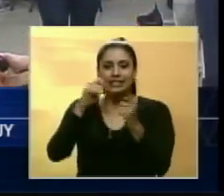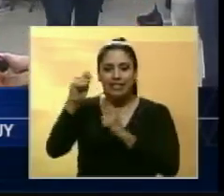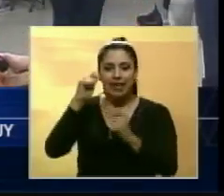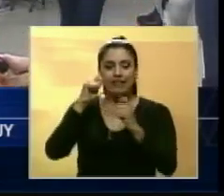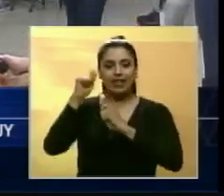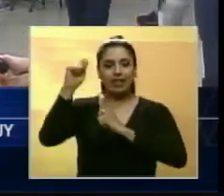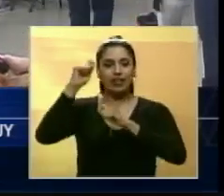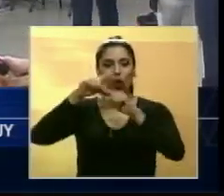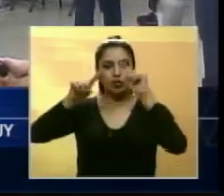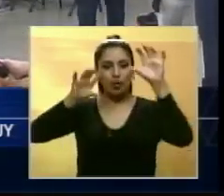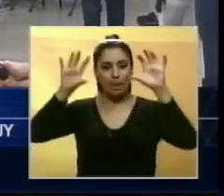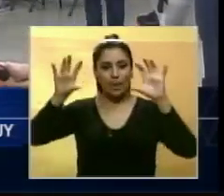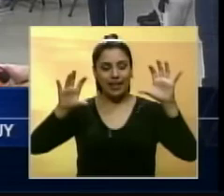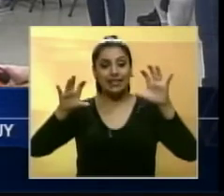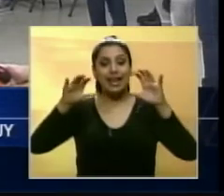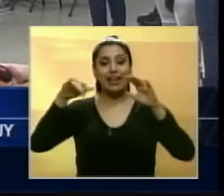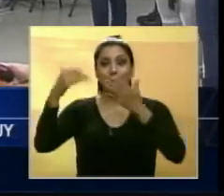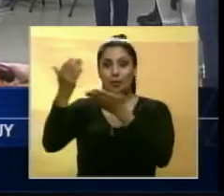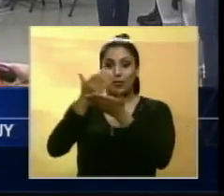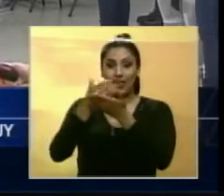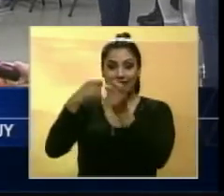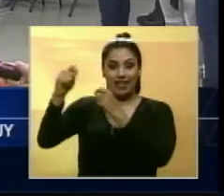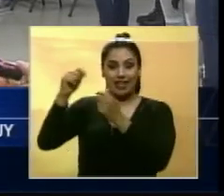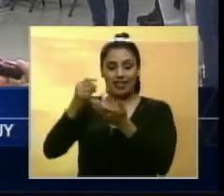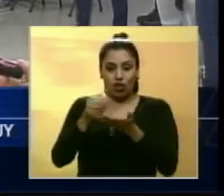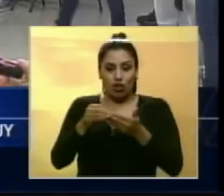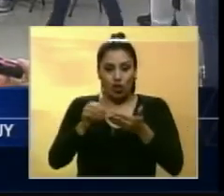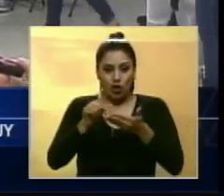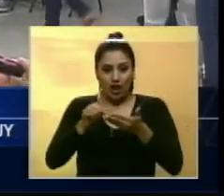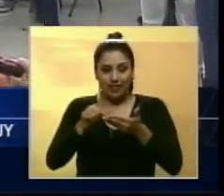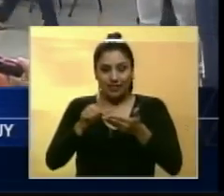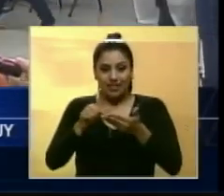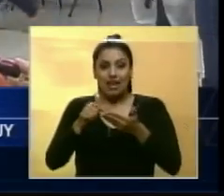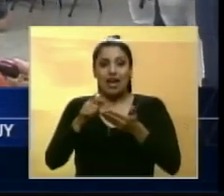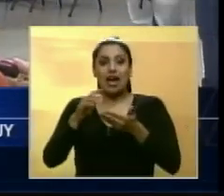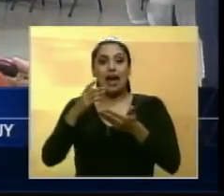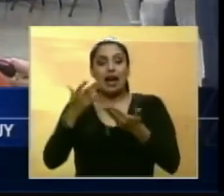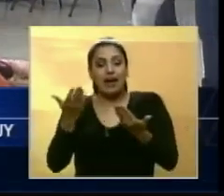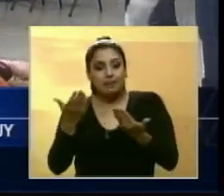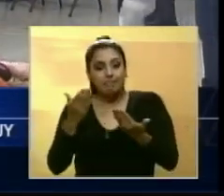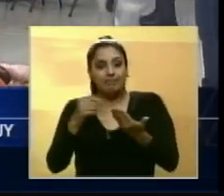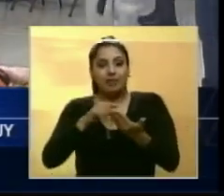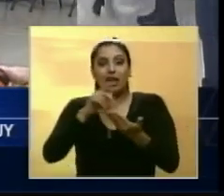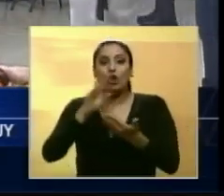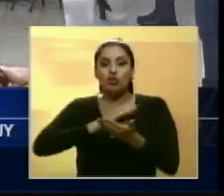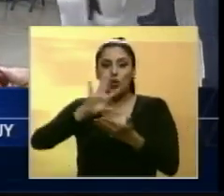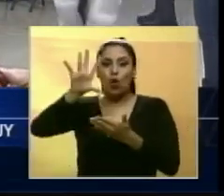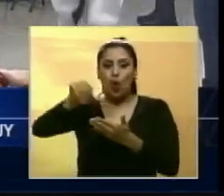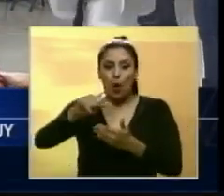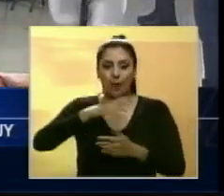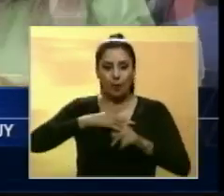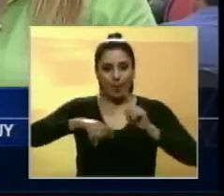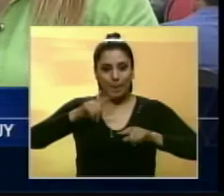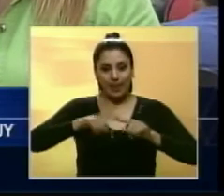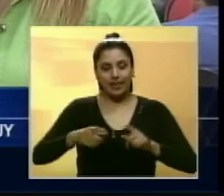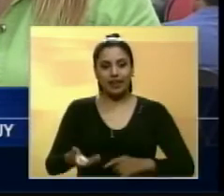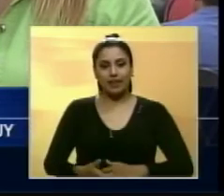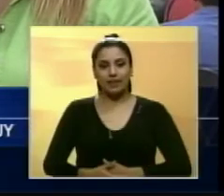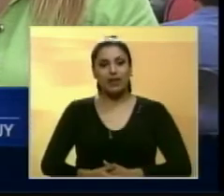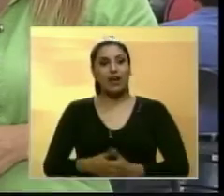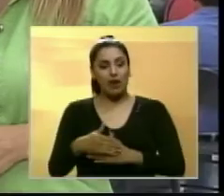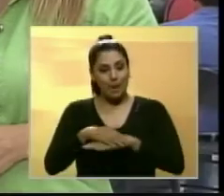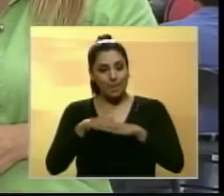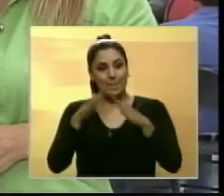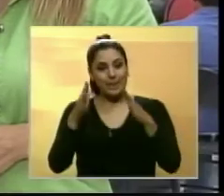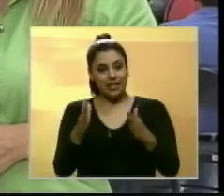exportaciones y con esos dólares, producto de las exportaciones, logremos comprar nuestras materias primas. El ministro